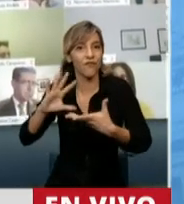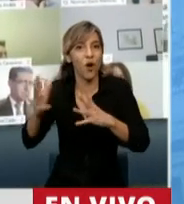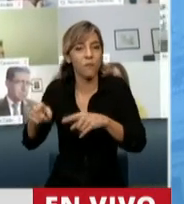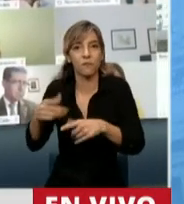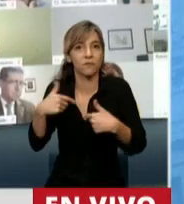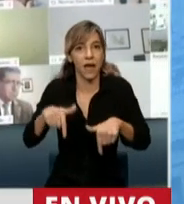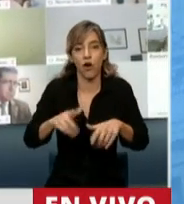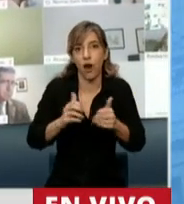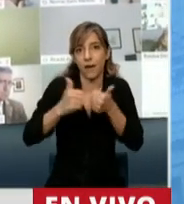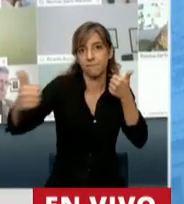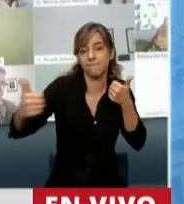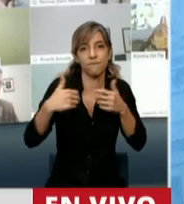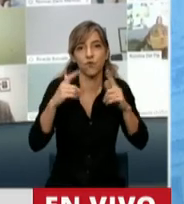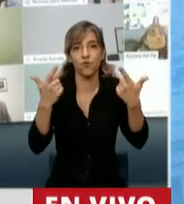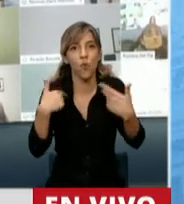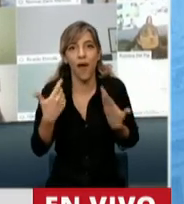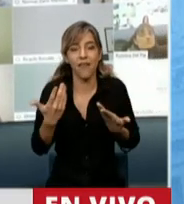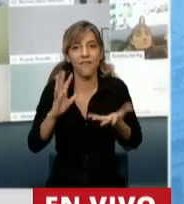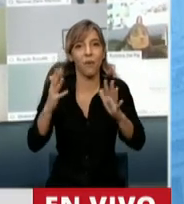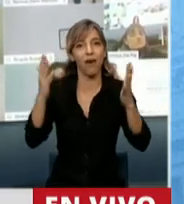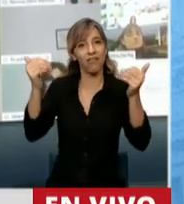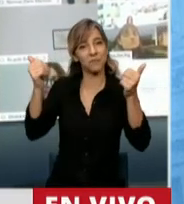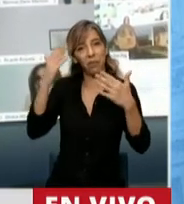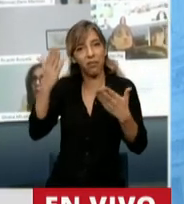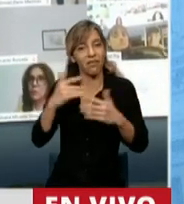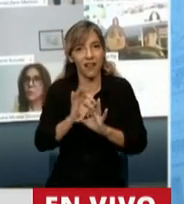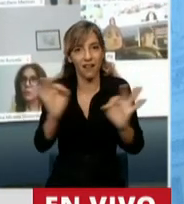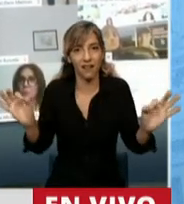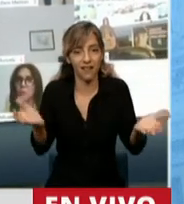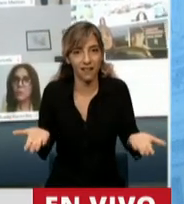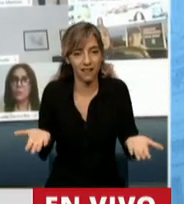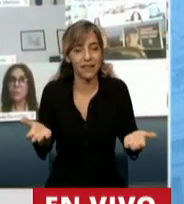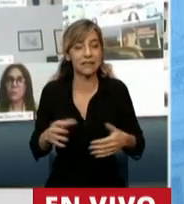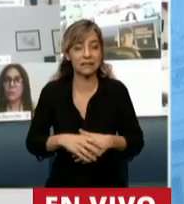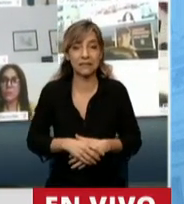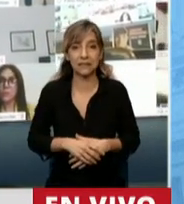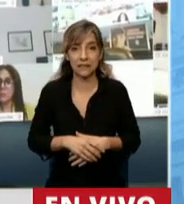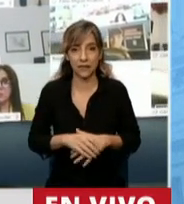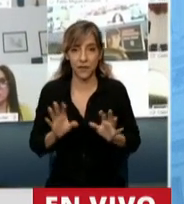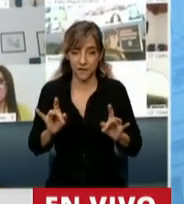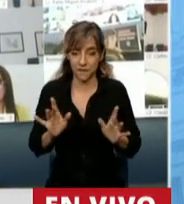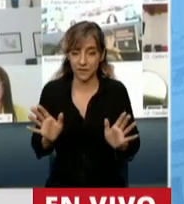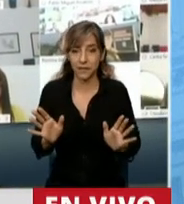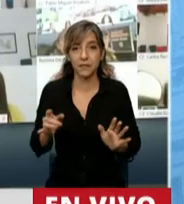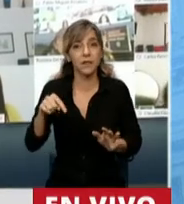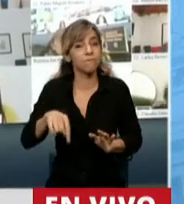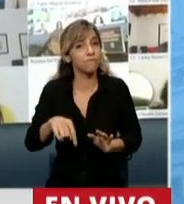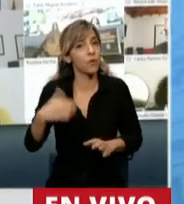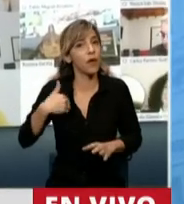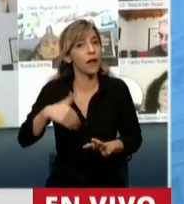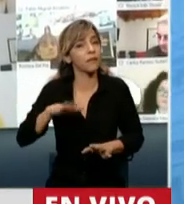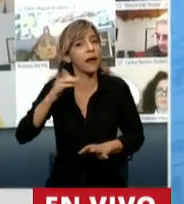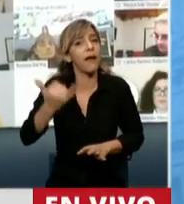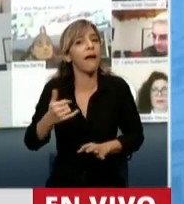agregar que en la argentina tenemos hoy un 43% más de camas que teníamos antes de la pandemia